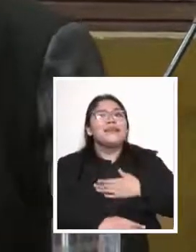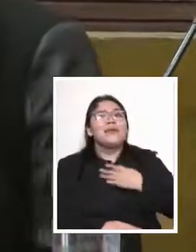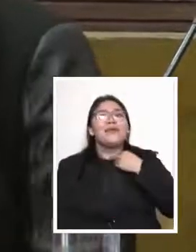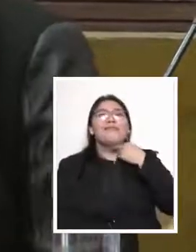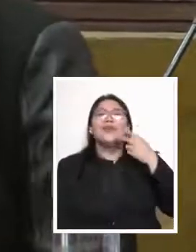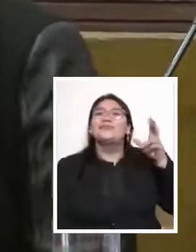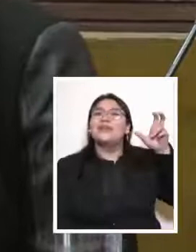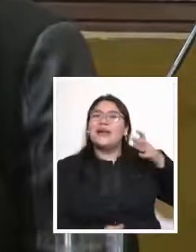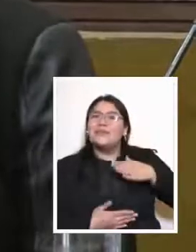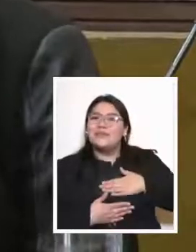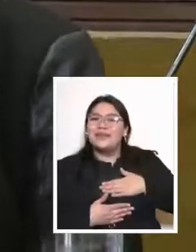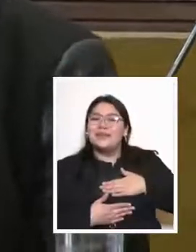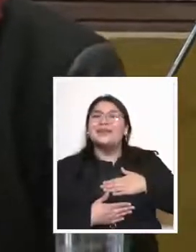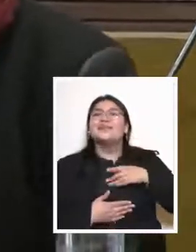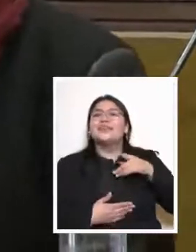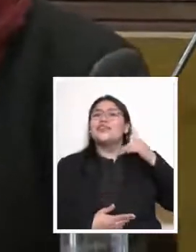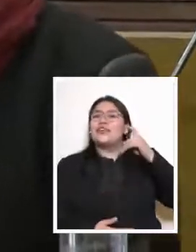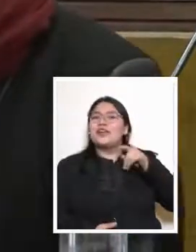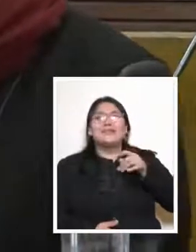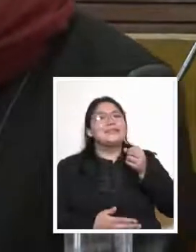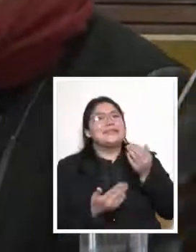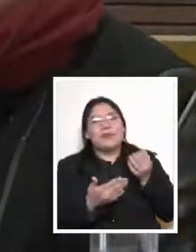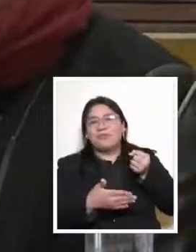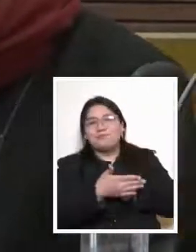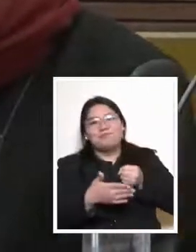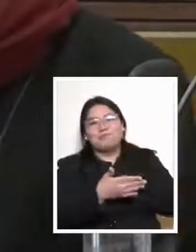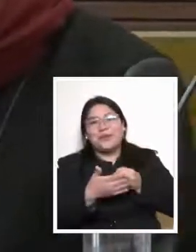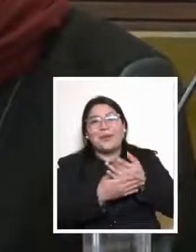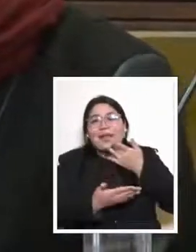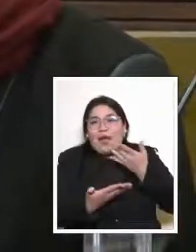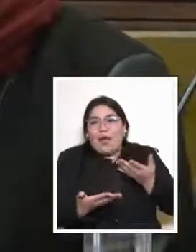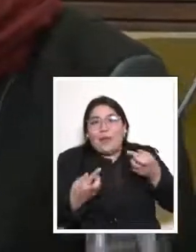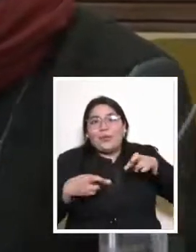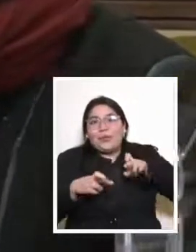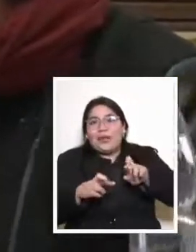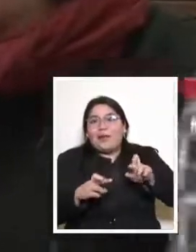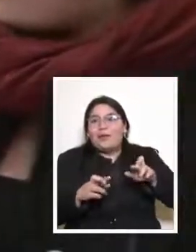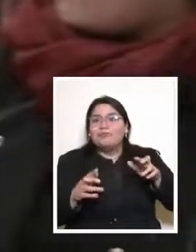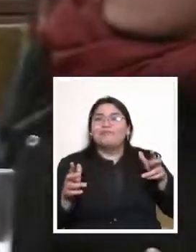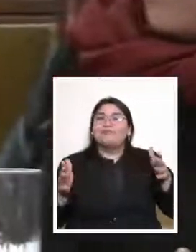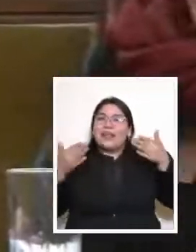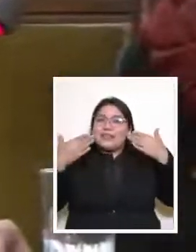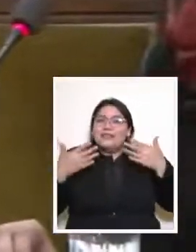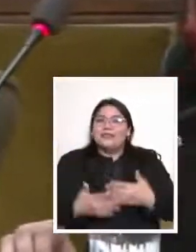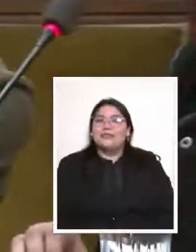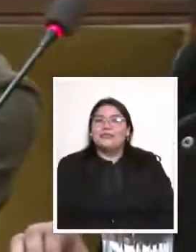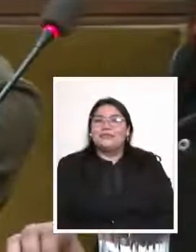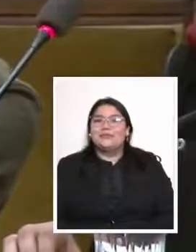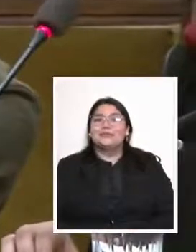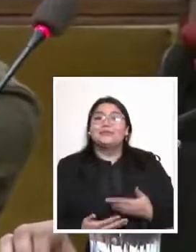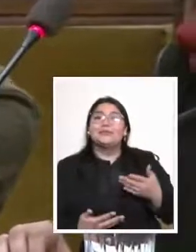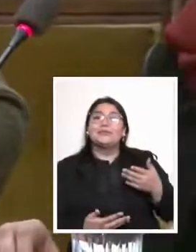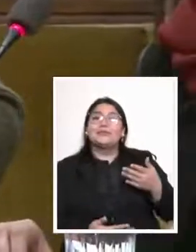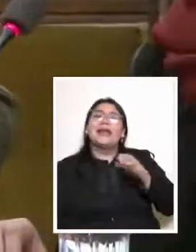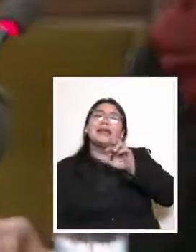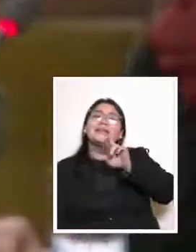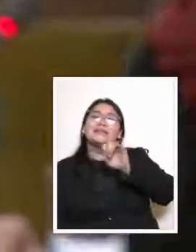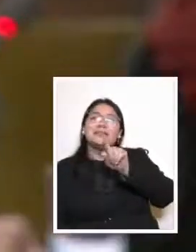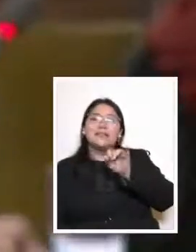se generan los cambios. Claro. Cristian, respecto a esta visión humanista que hay de la educación, con este enfoque